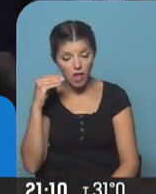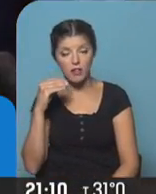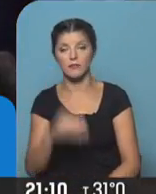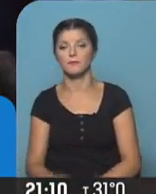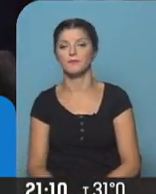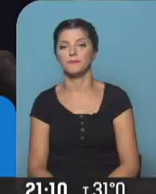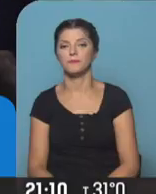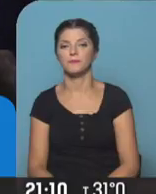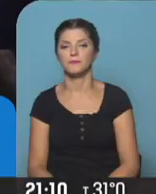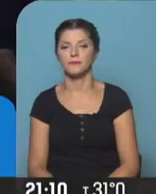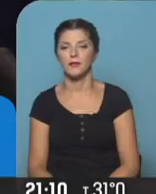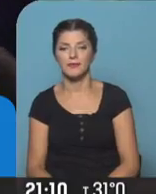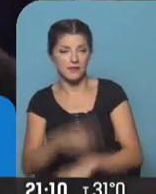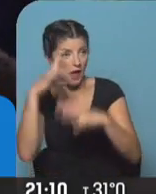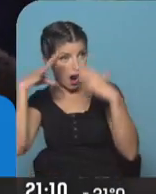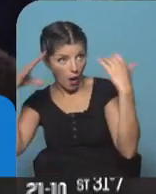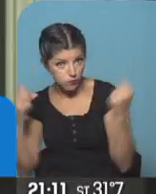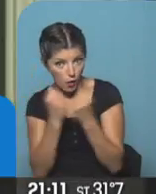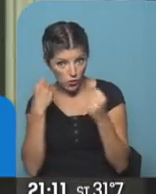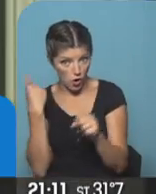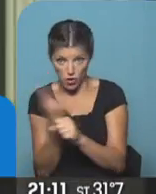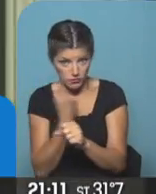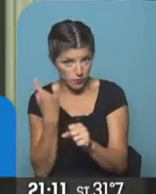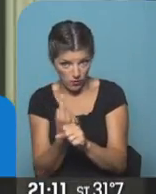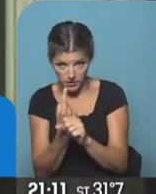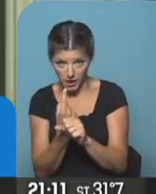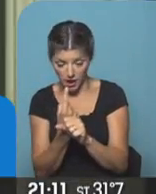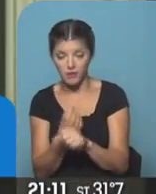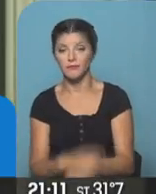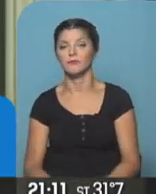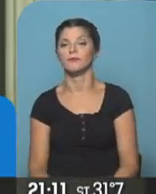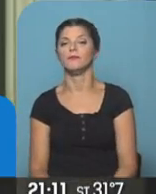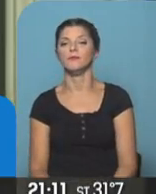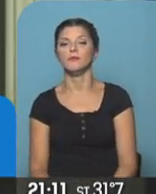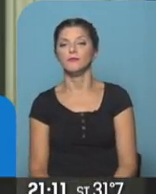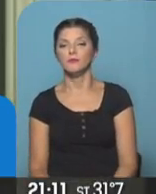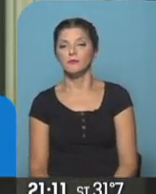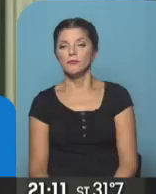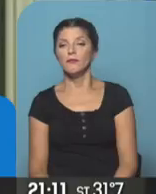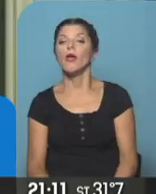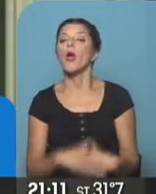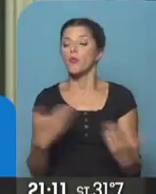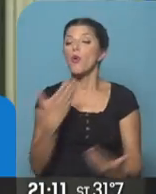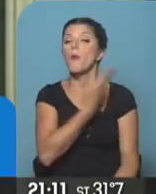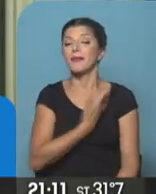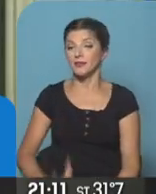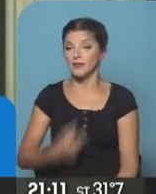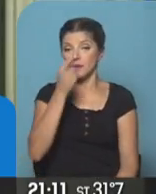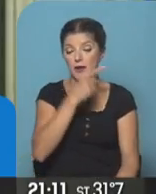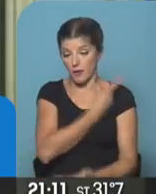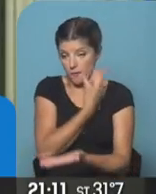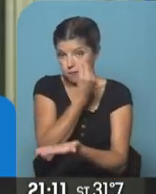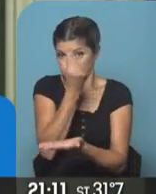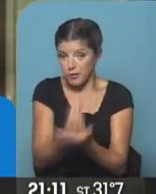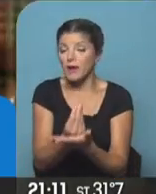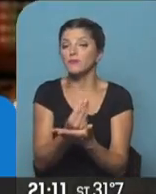abierta una opción de acuerdo para los bonistas que seguían en default. Una vez que el gobierno de Mauricio Macri decidió